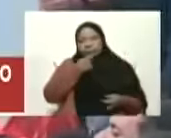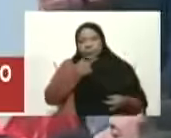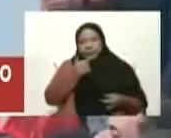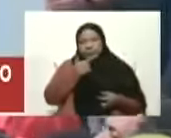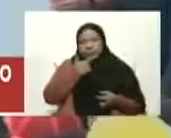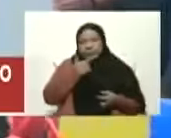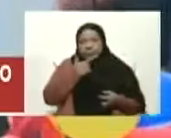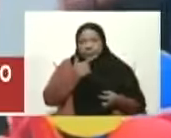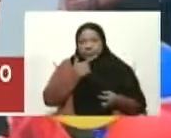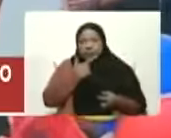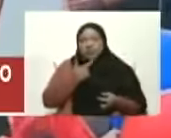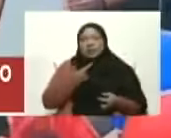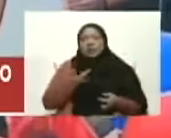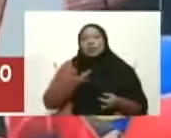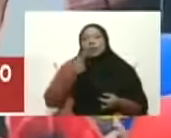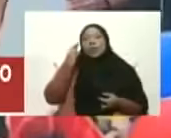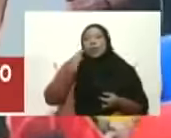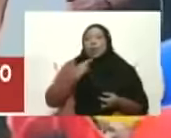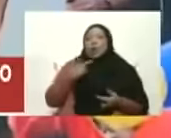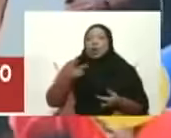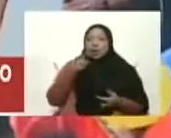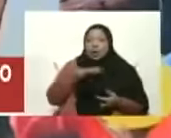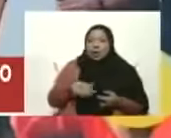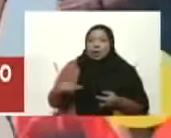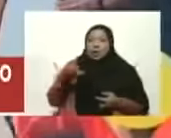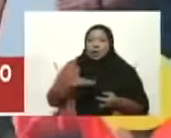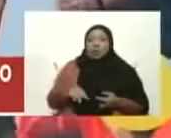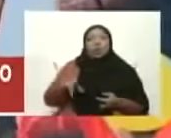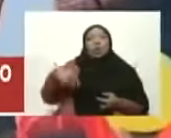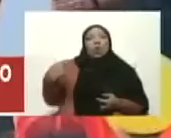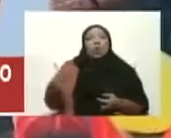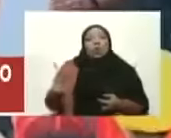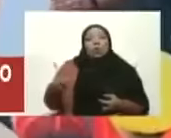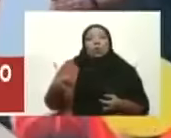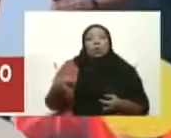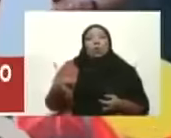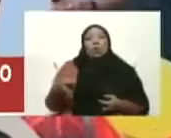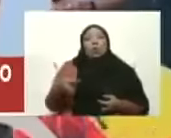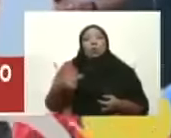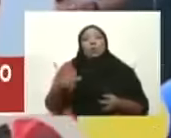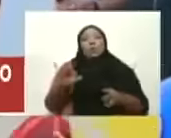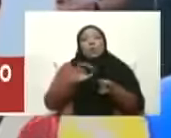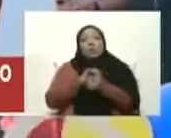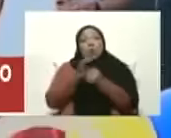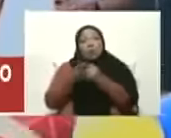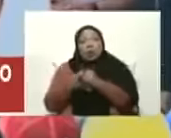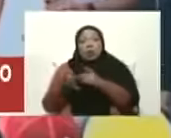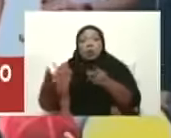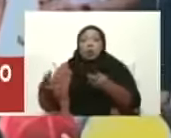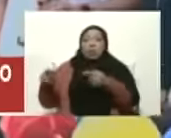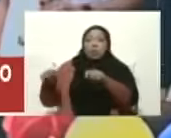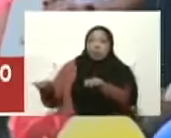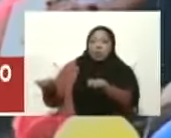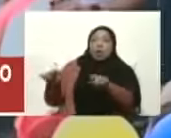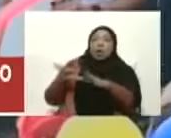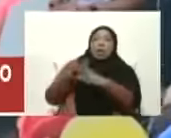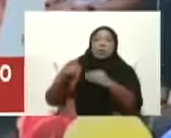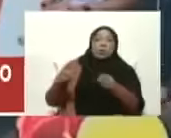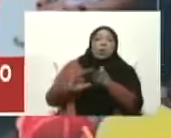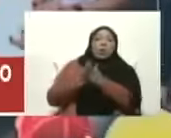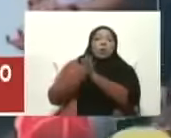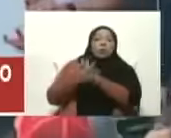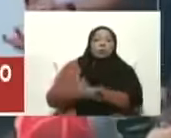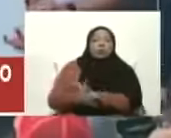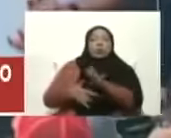bolivariana. Yo lo que he visto es que después del COVID, de las sanciones que derrotamos, de